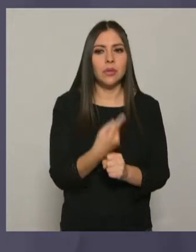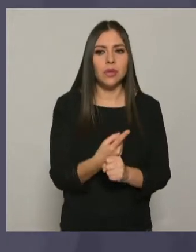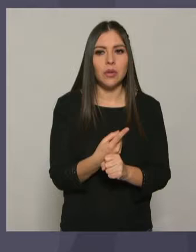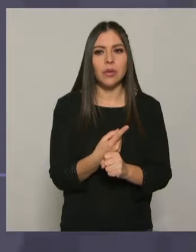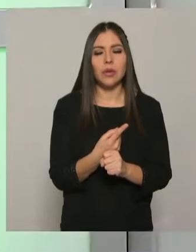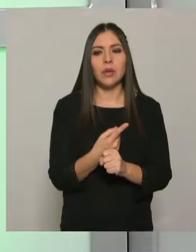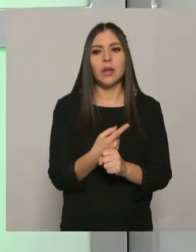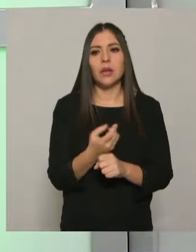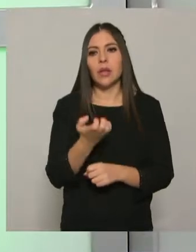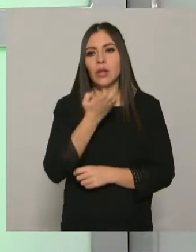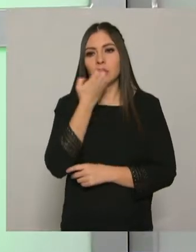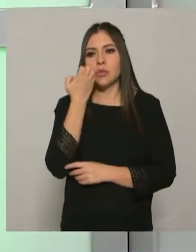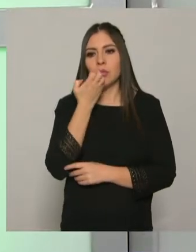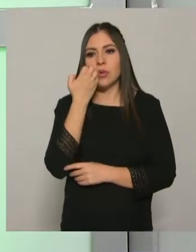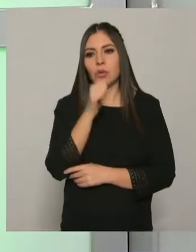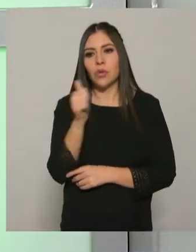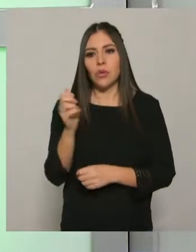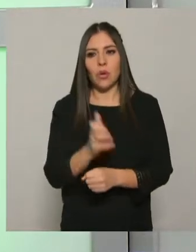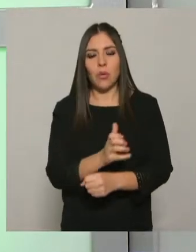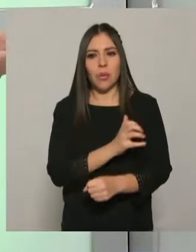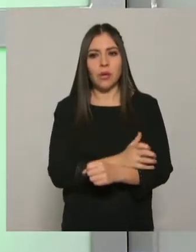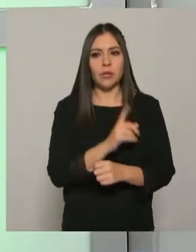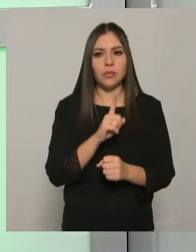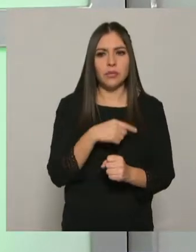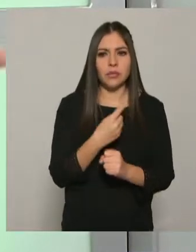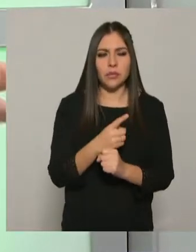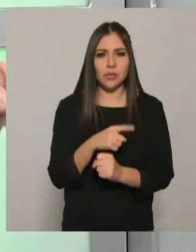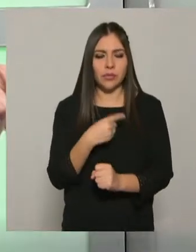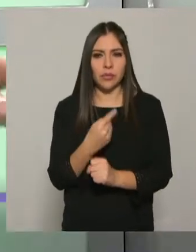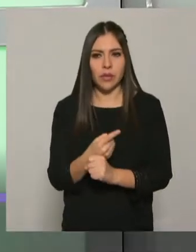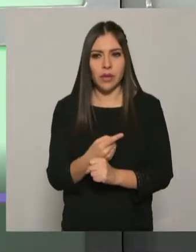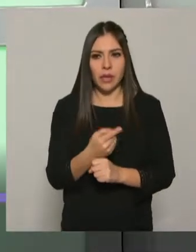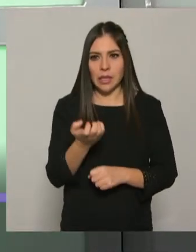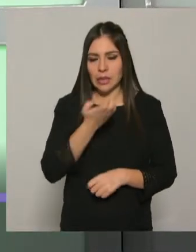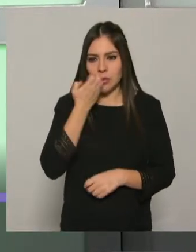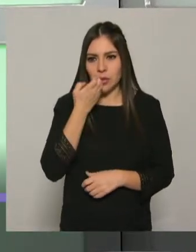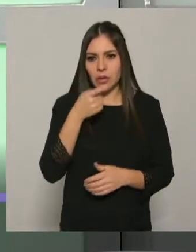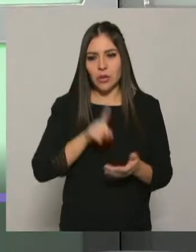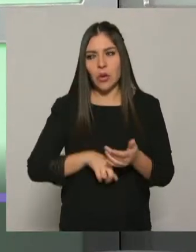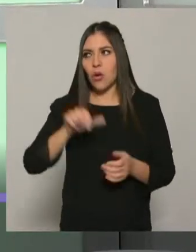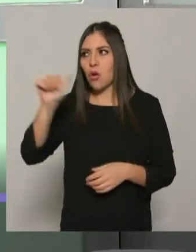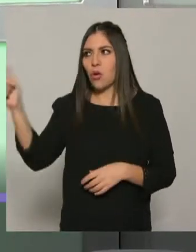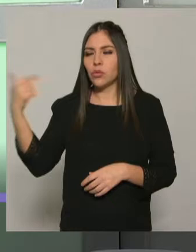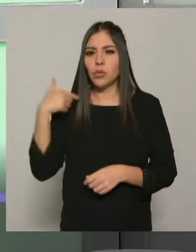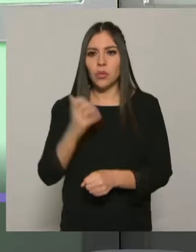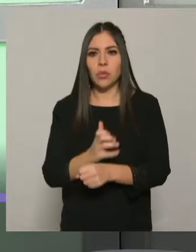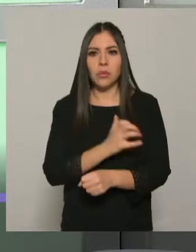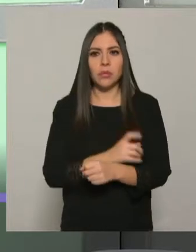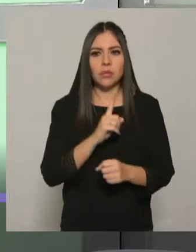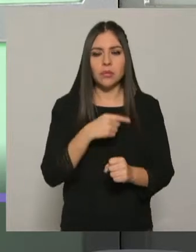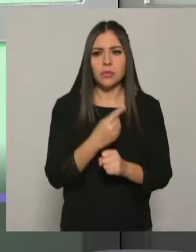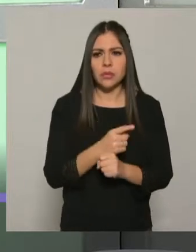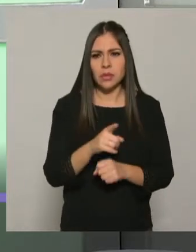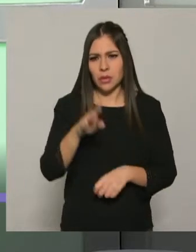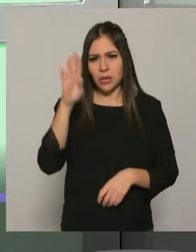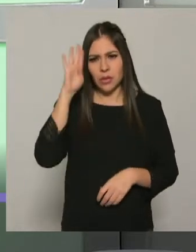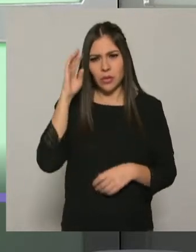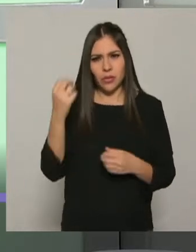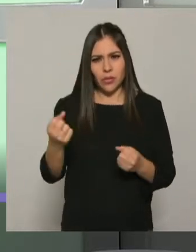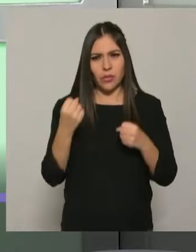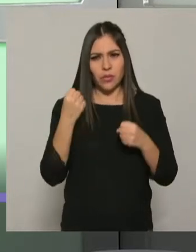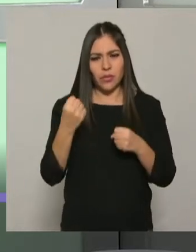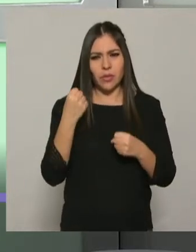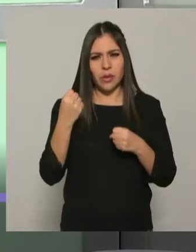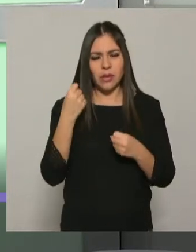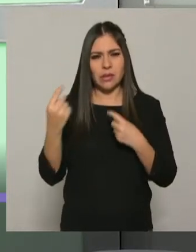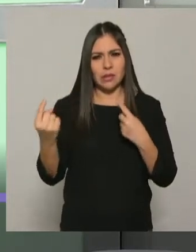otros compañeros, precisamente. Le hicieron bullying. Había bullying, o sea, de hecho el bullying era tan intenso que yo tenía que irme de la primaria, del